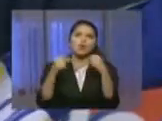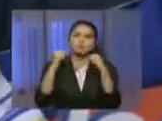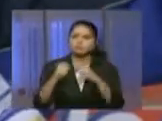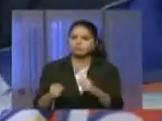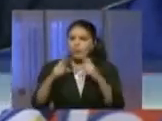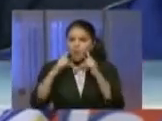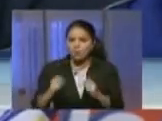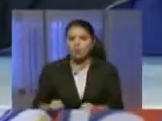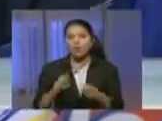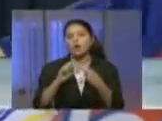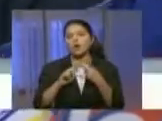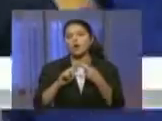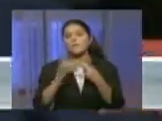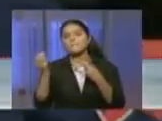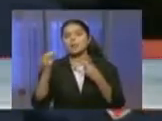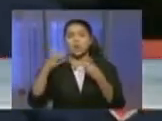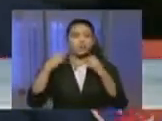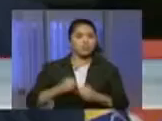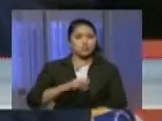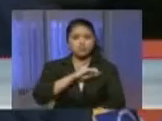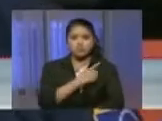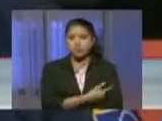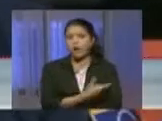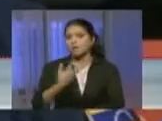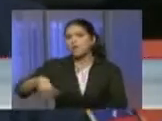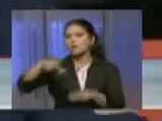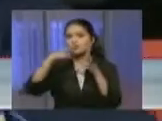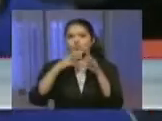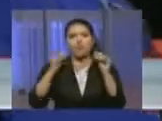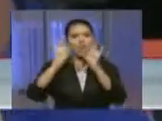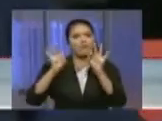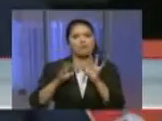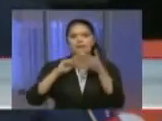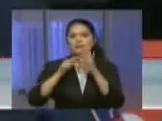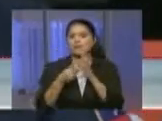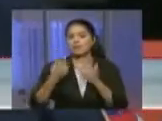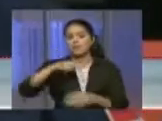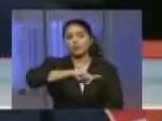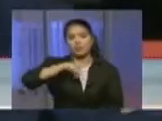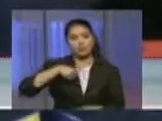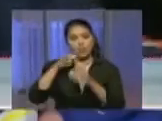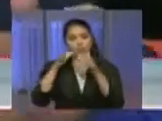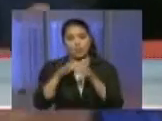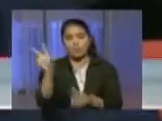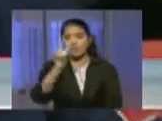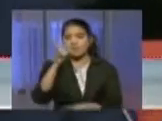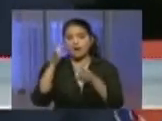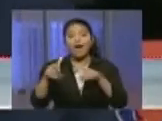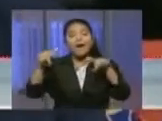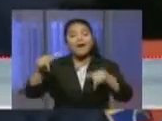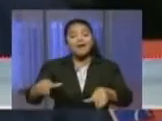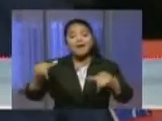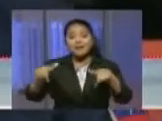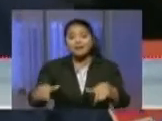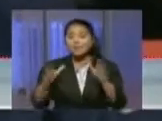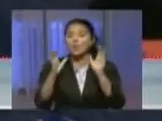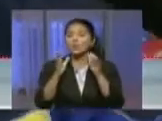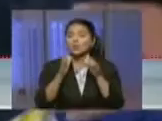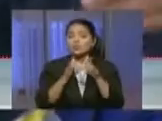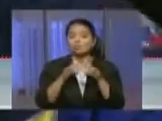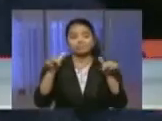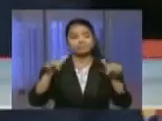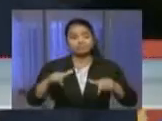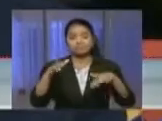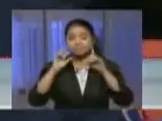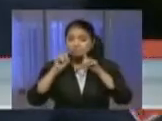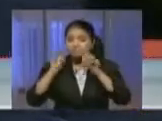con mucha más eh consolidación de todos los aspectos técnicos metodológicos de nuestra selección venezolana es esta la generación de oro presidente Que